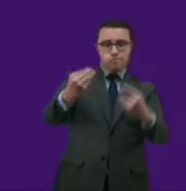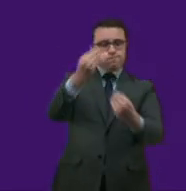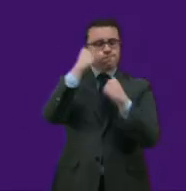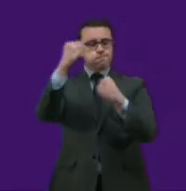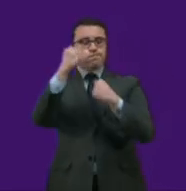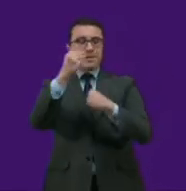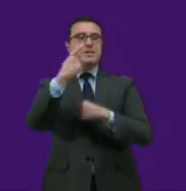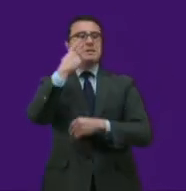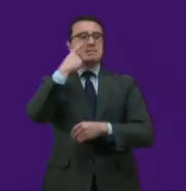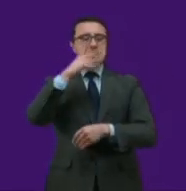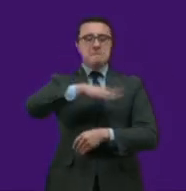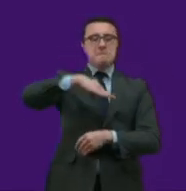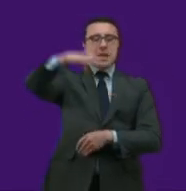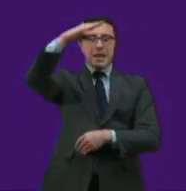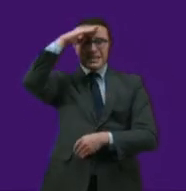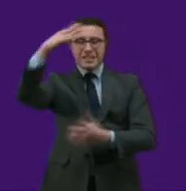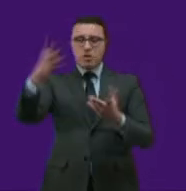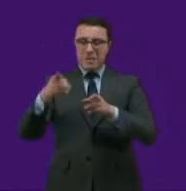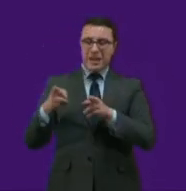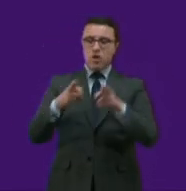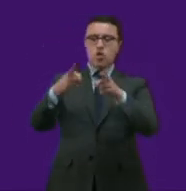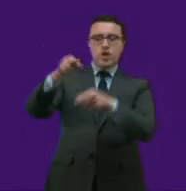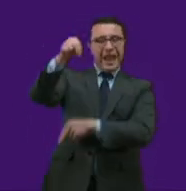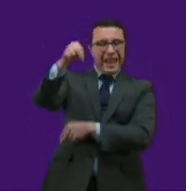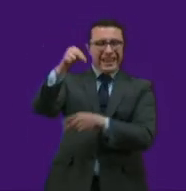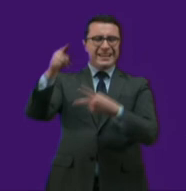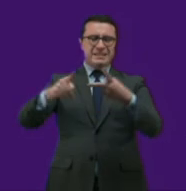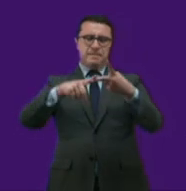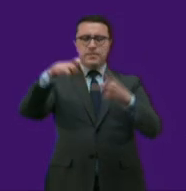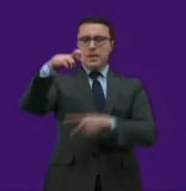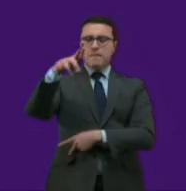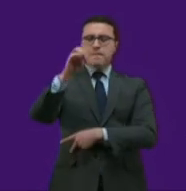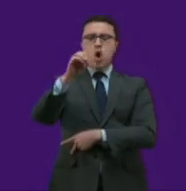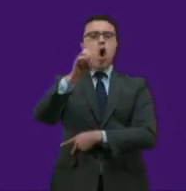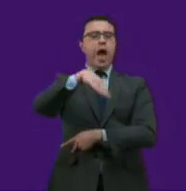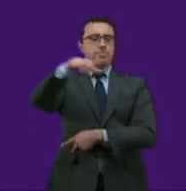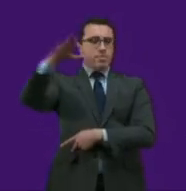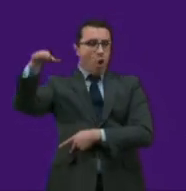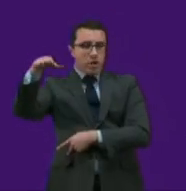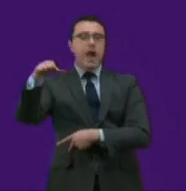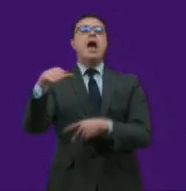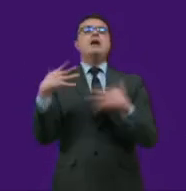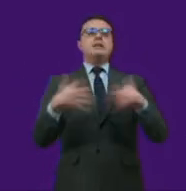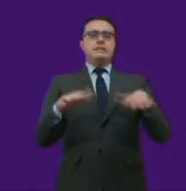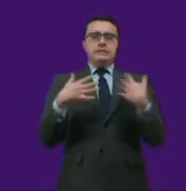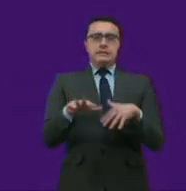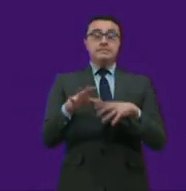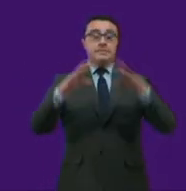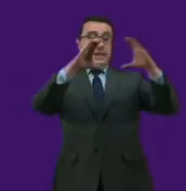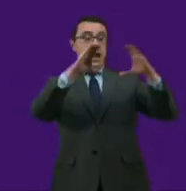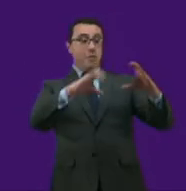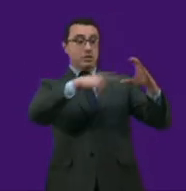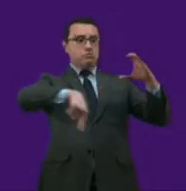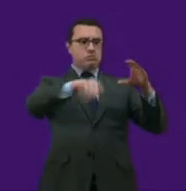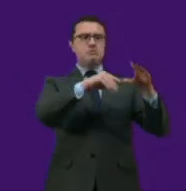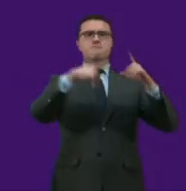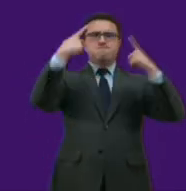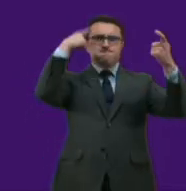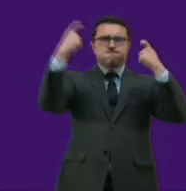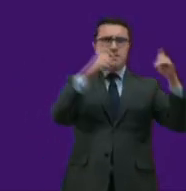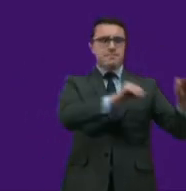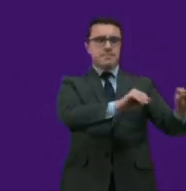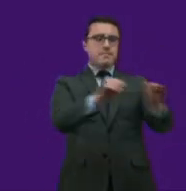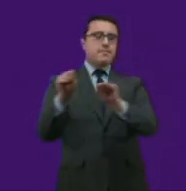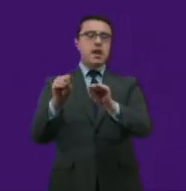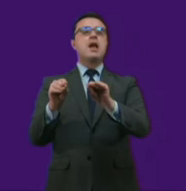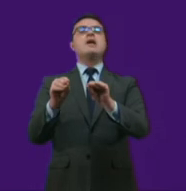Ruta N, está ProAntioquia, aquí hay unos programas muy interesantes y desde la Cámara de Comercio también se están haciendo. Entonces tratemos de trabajar